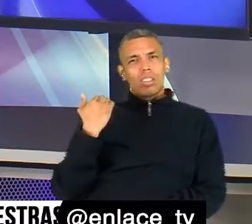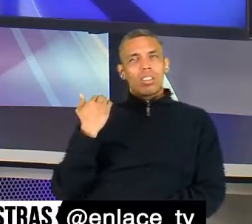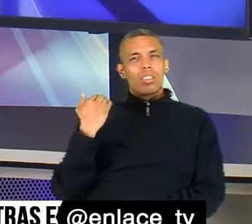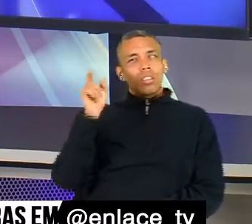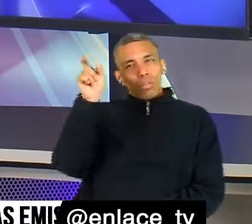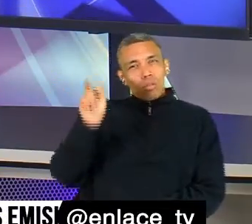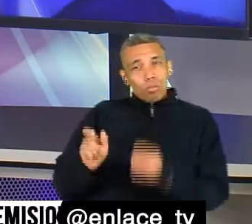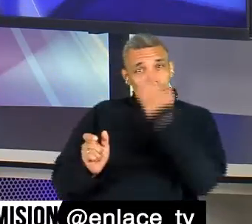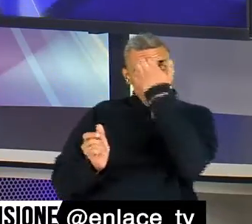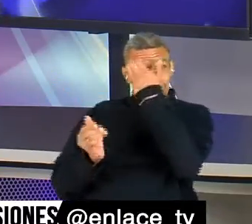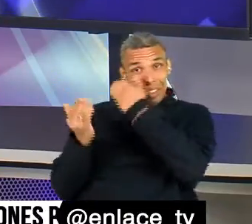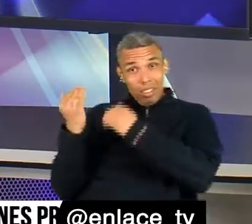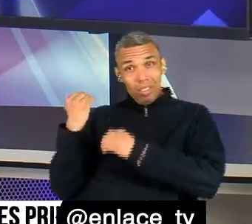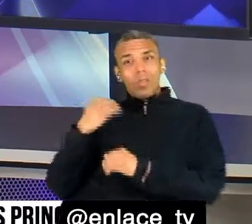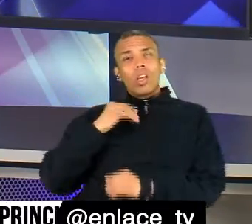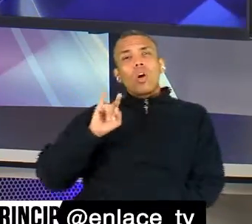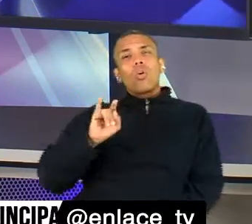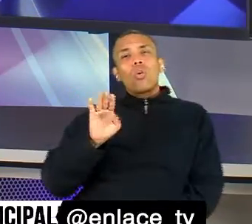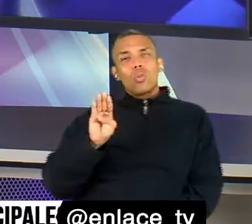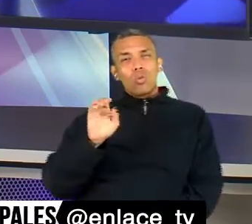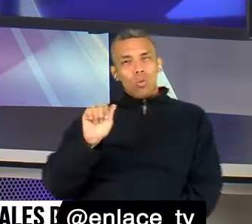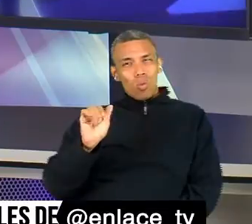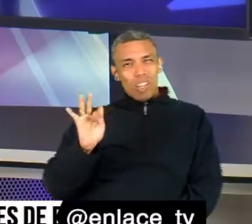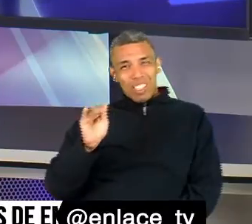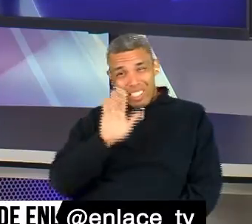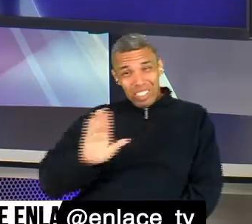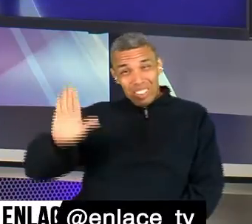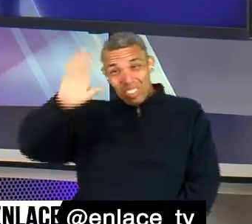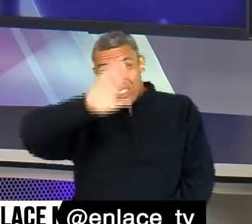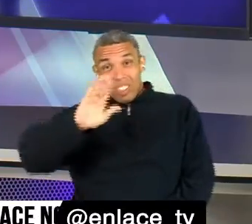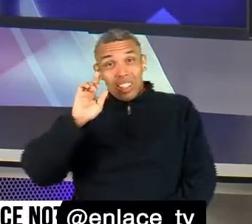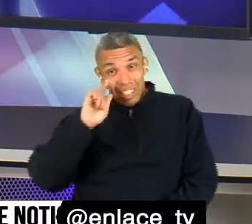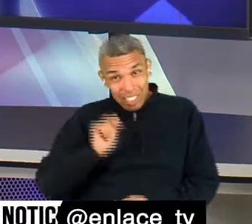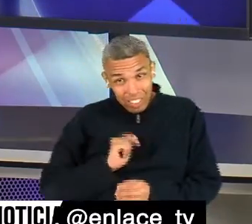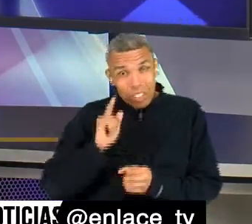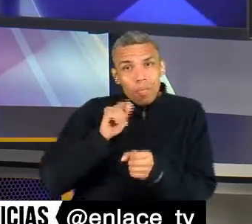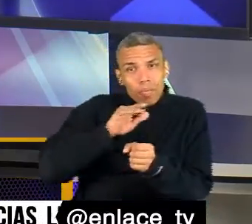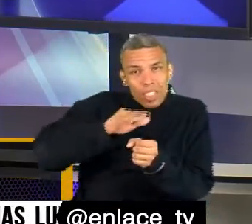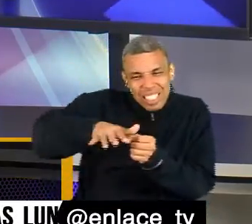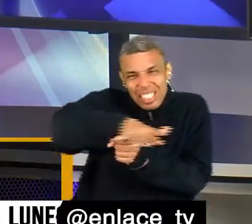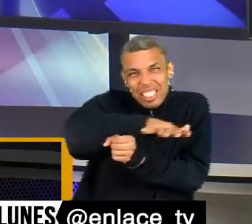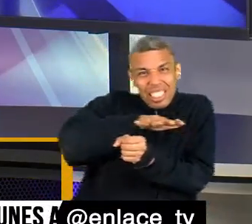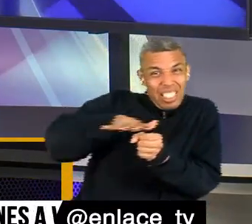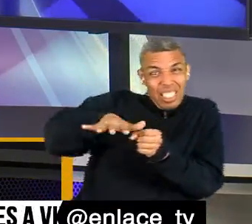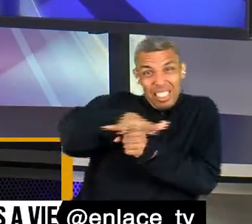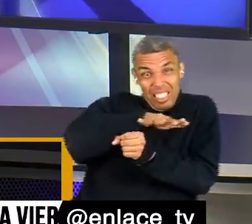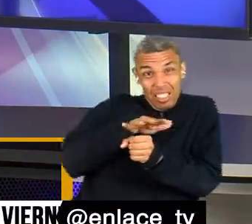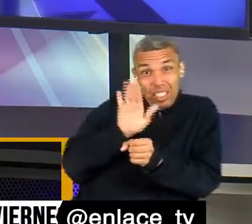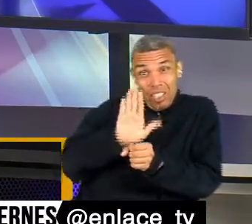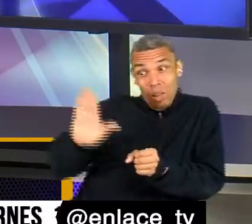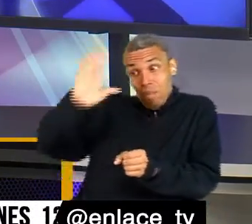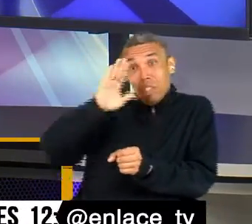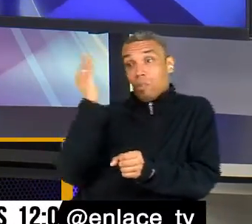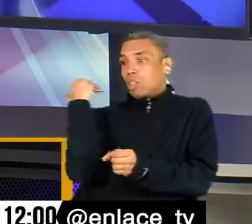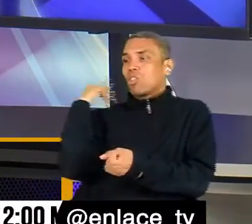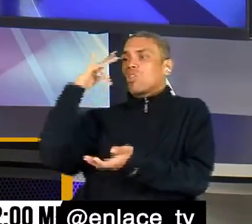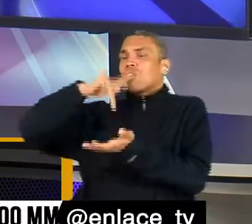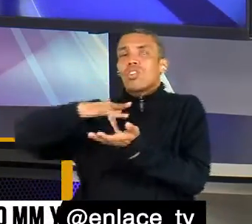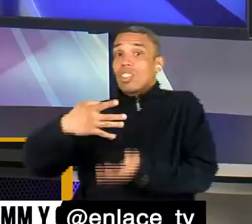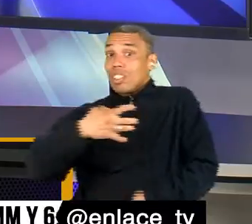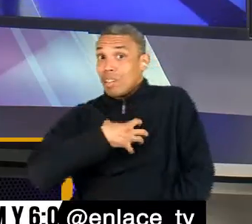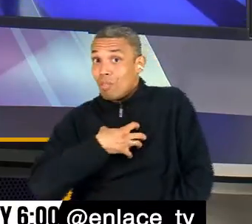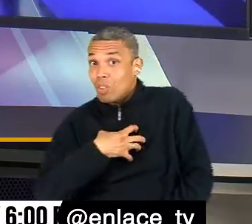se desarrolló en Ubaté, Cundinamarca durante el fin de semana. Santiago, buenas tardes, bienvenido a Enlace Noticias. ¿Qué noticias nos